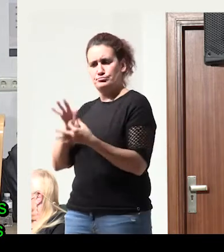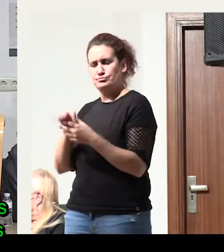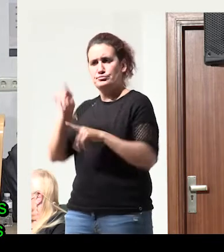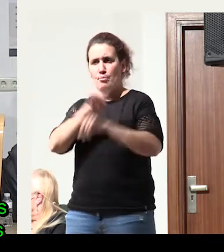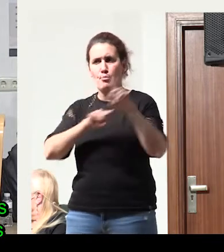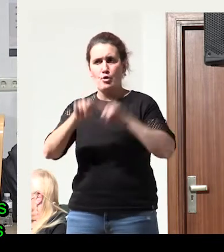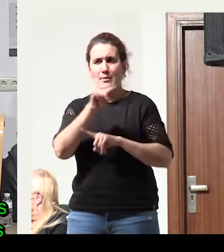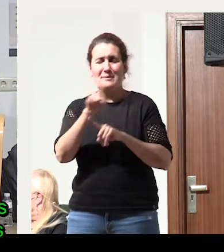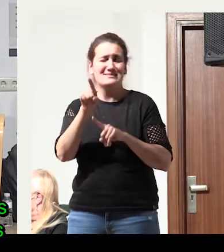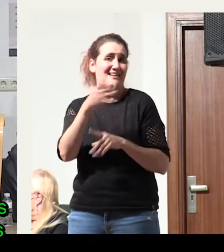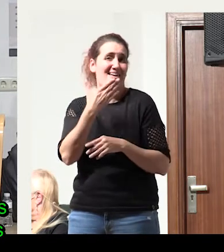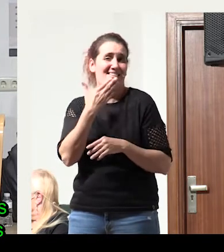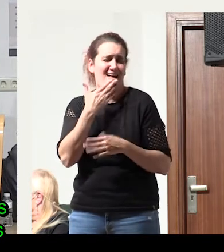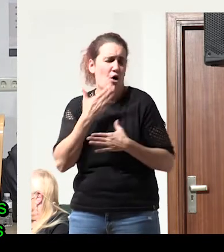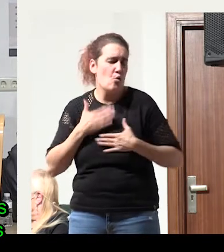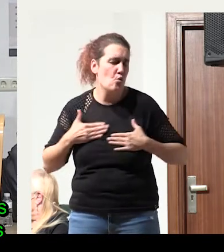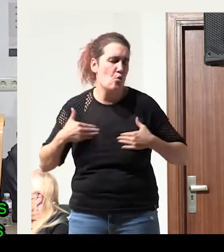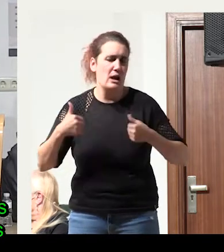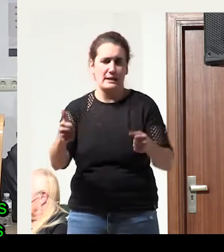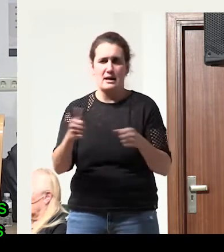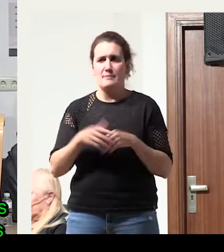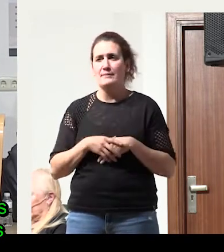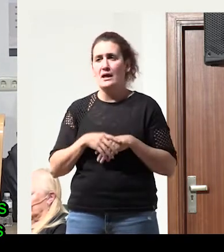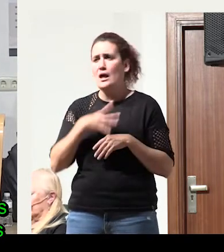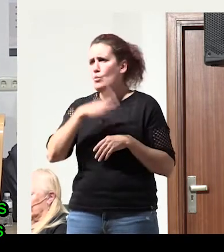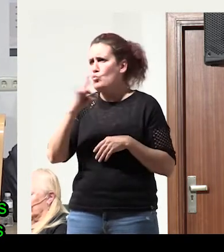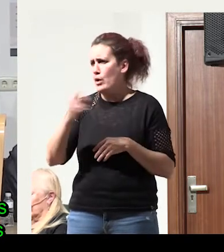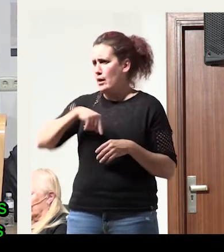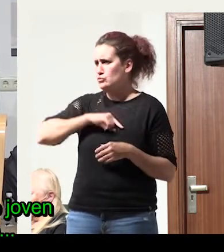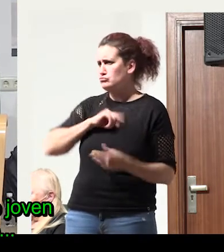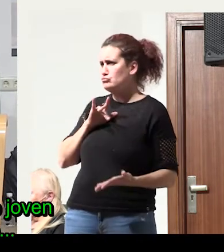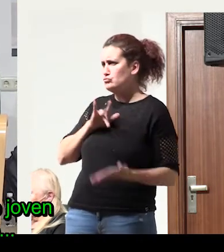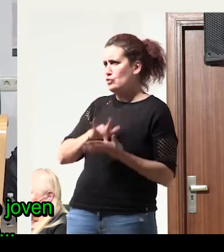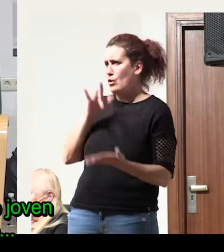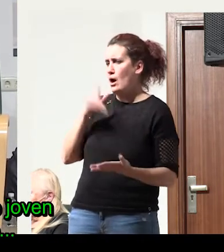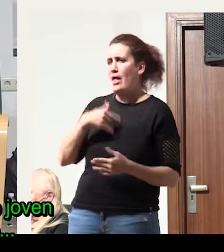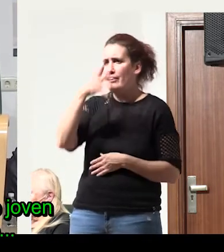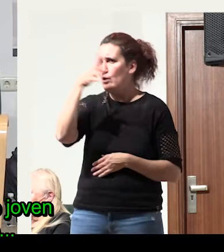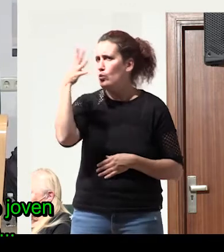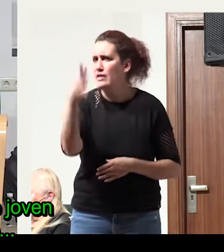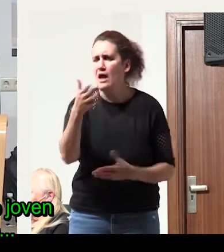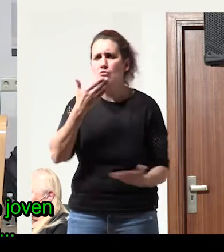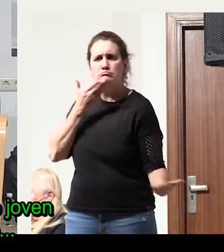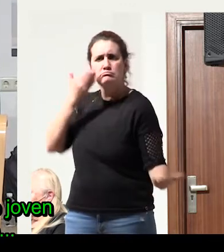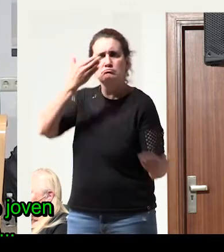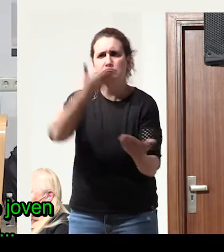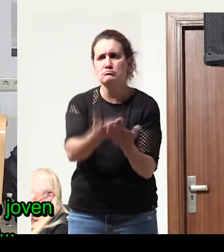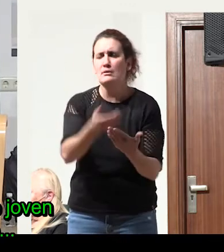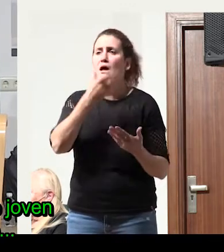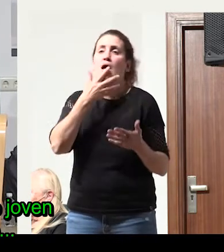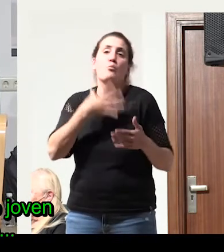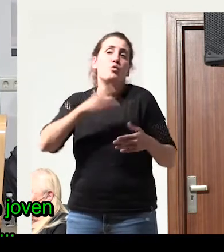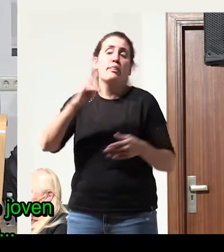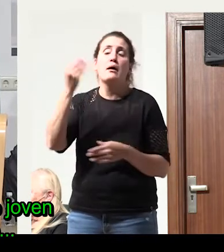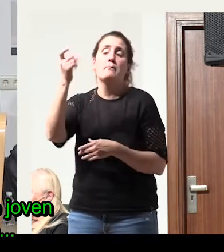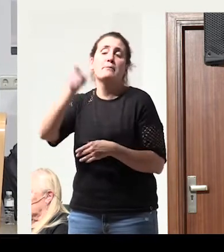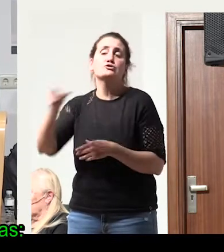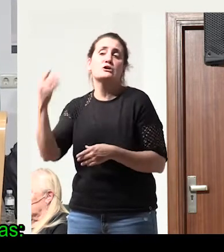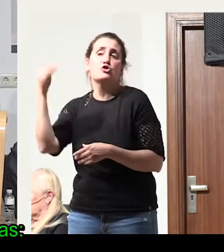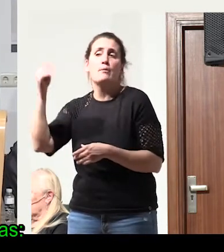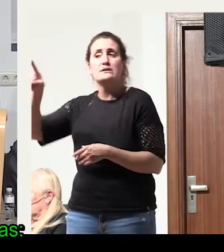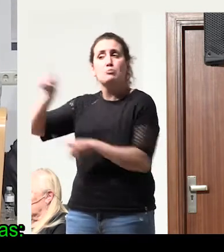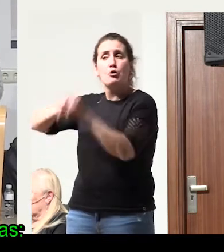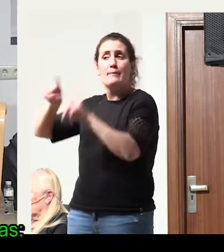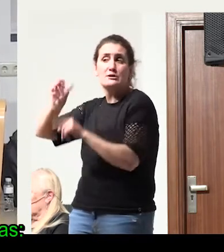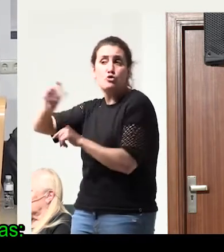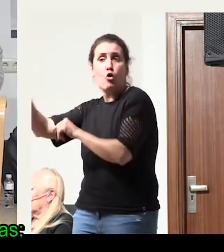edad. Y nos puede tocar a nosotras denunciarlo y reivindicarlo de una manera que igual la gente joven está en otros problemas y no lo...